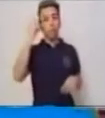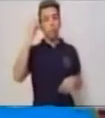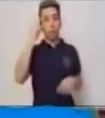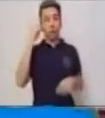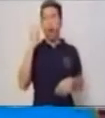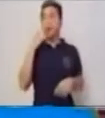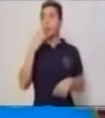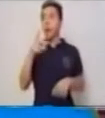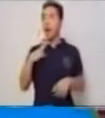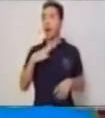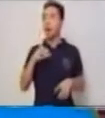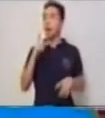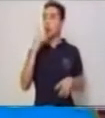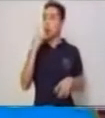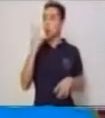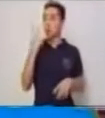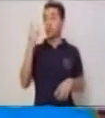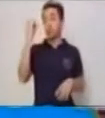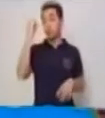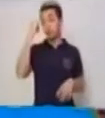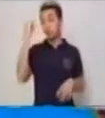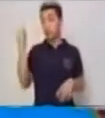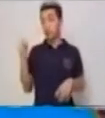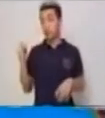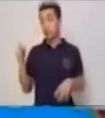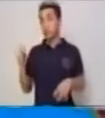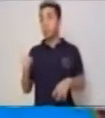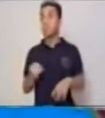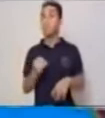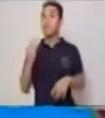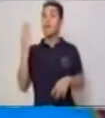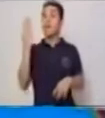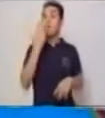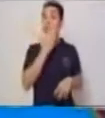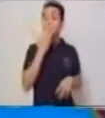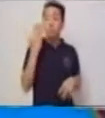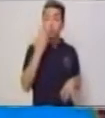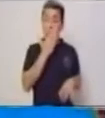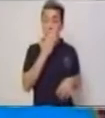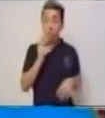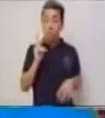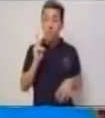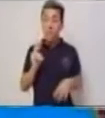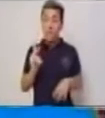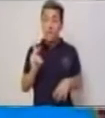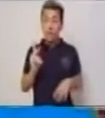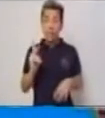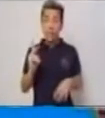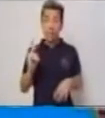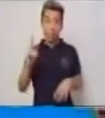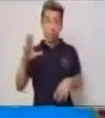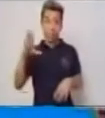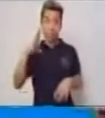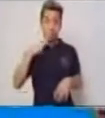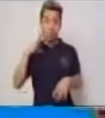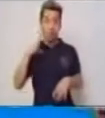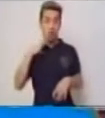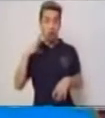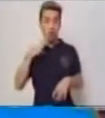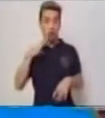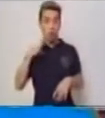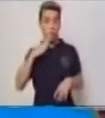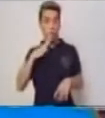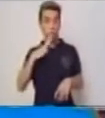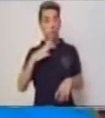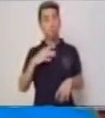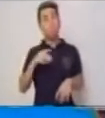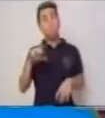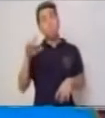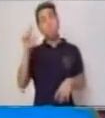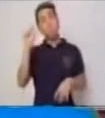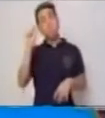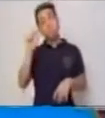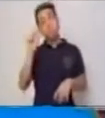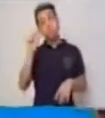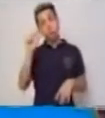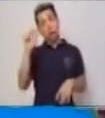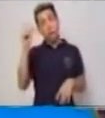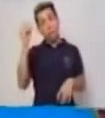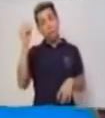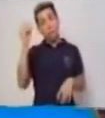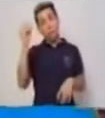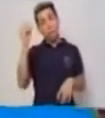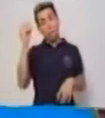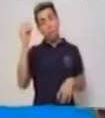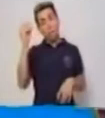proposiciones. Estudio y tengo poca memoria. Y va a estar unida por un